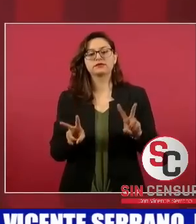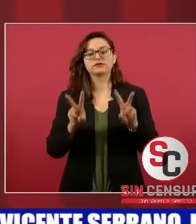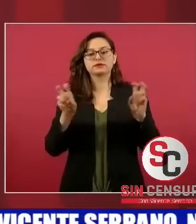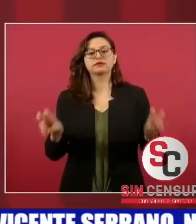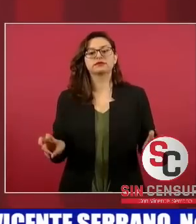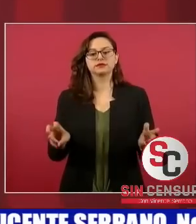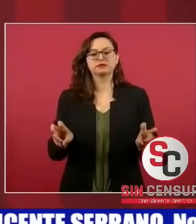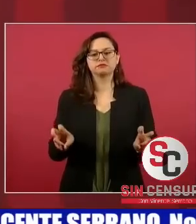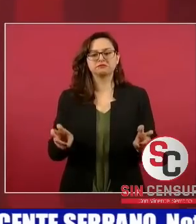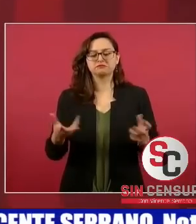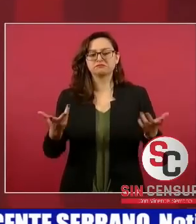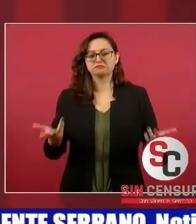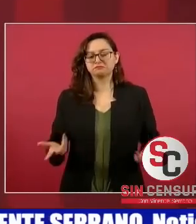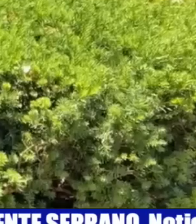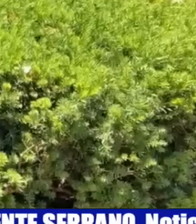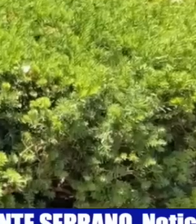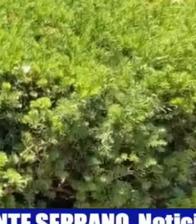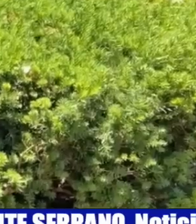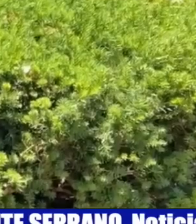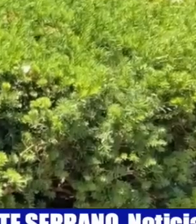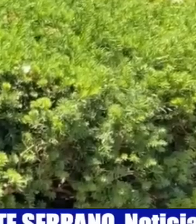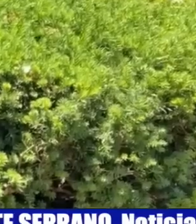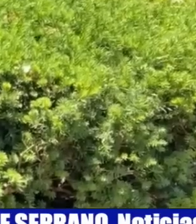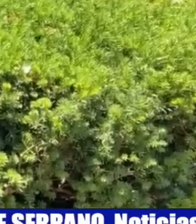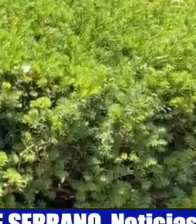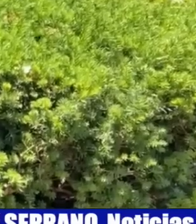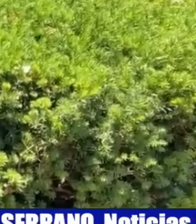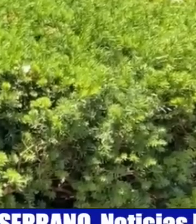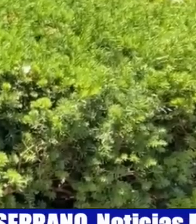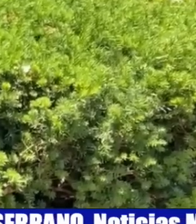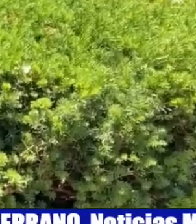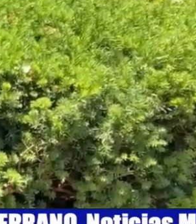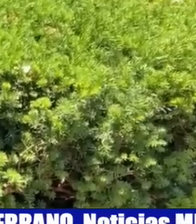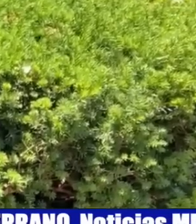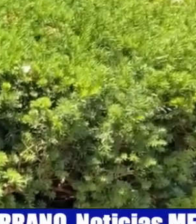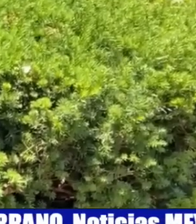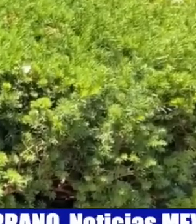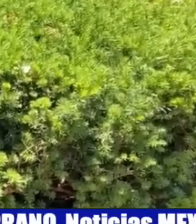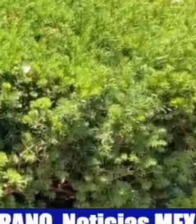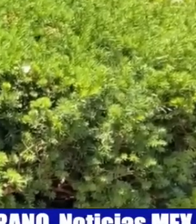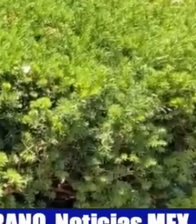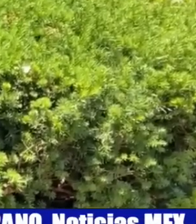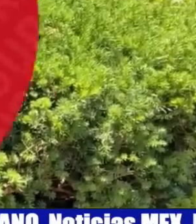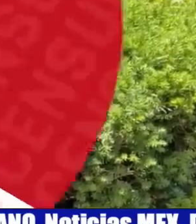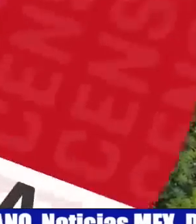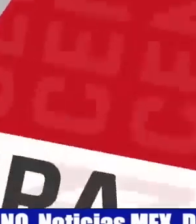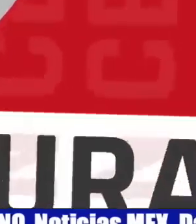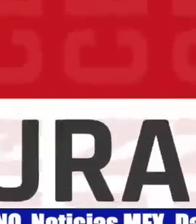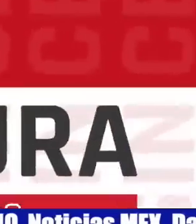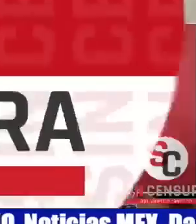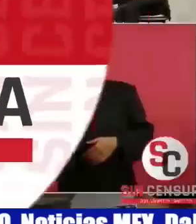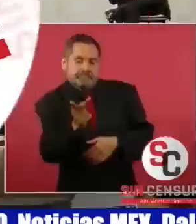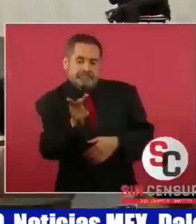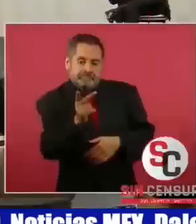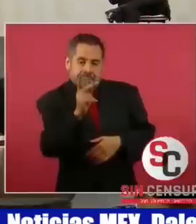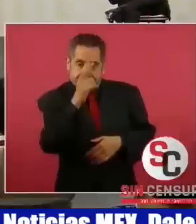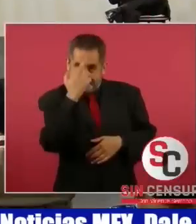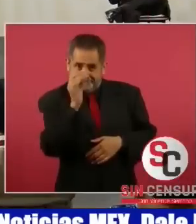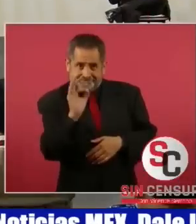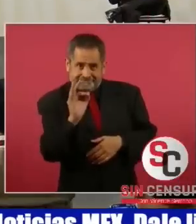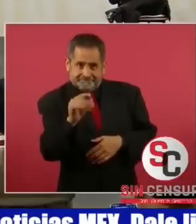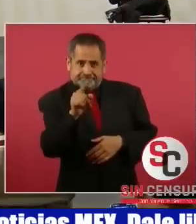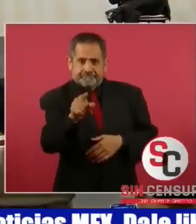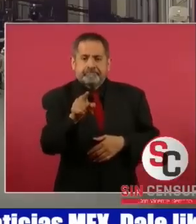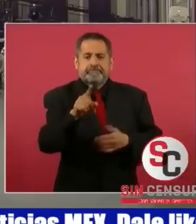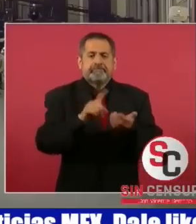es mentira esto, para que también nos dé su opinión Julián Atilano. Los temas que han